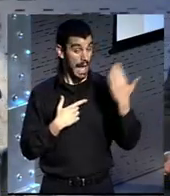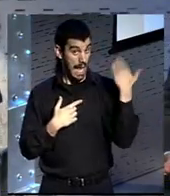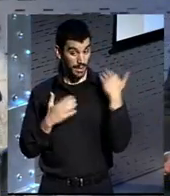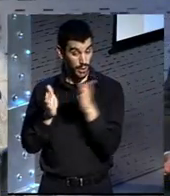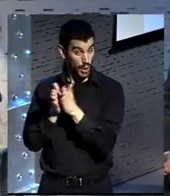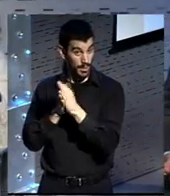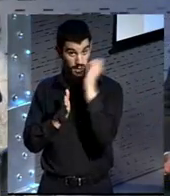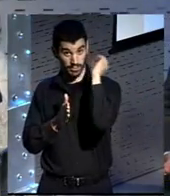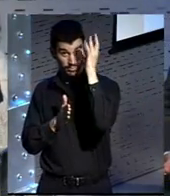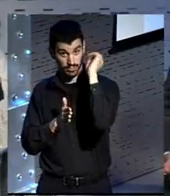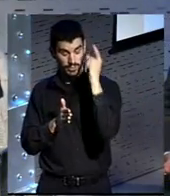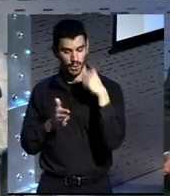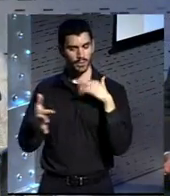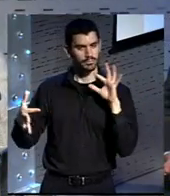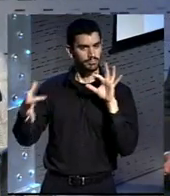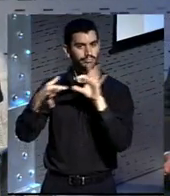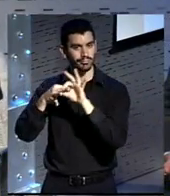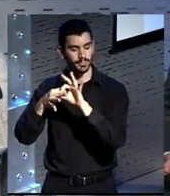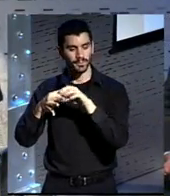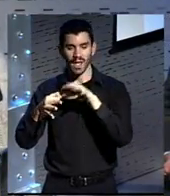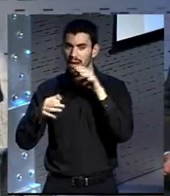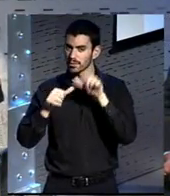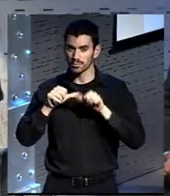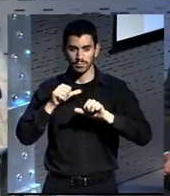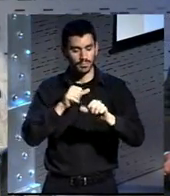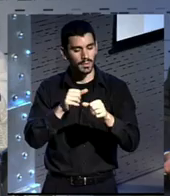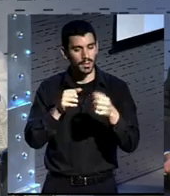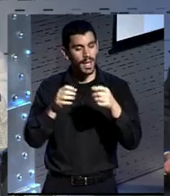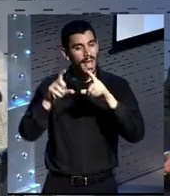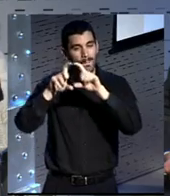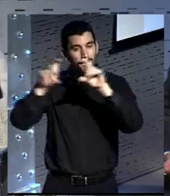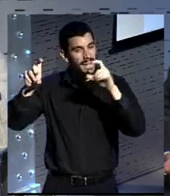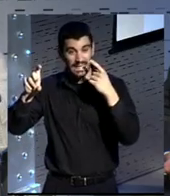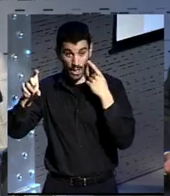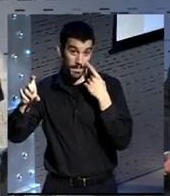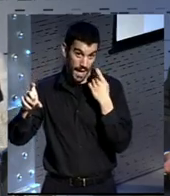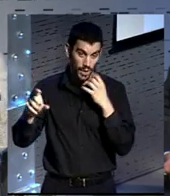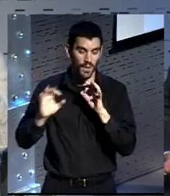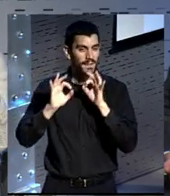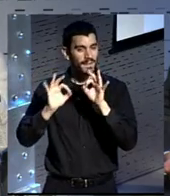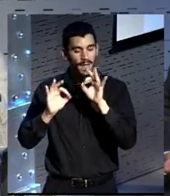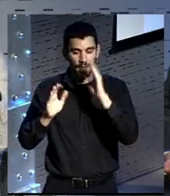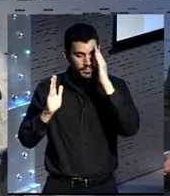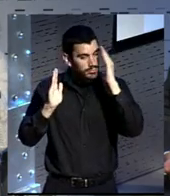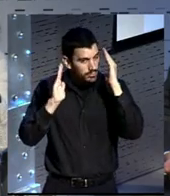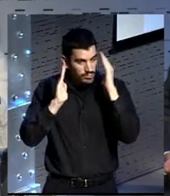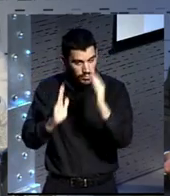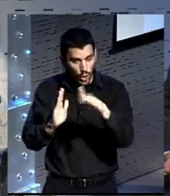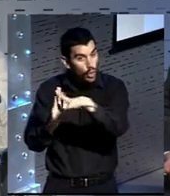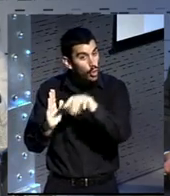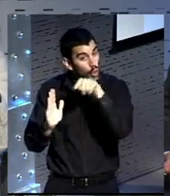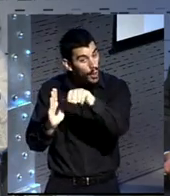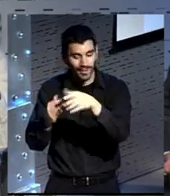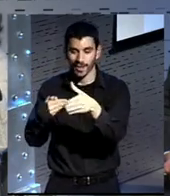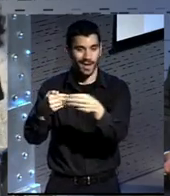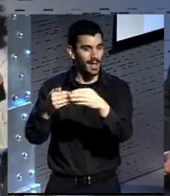también, la clave va a estar en que las empresas sean capaces de centrar y priorizar toda su actividad en el